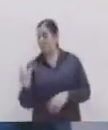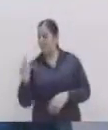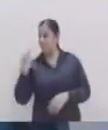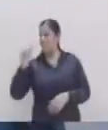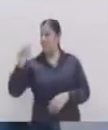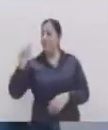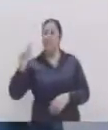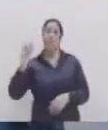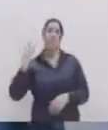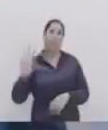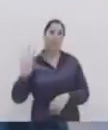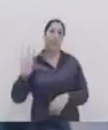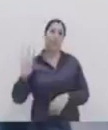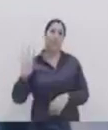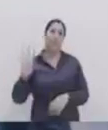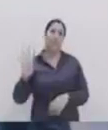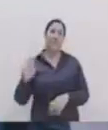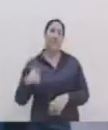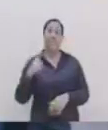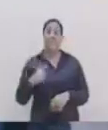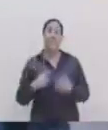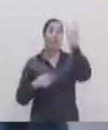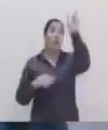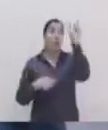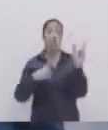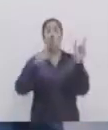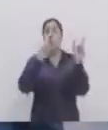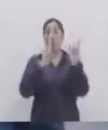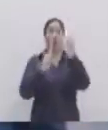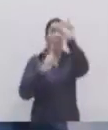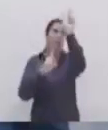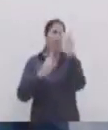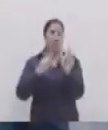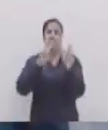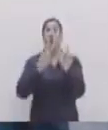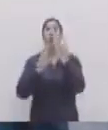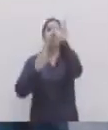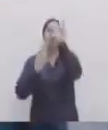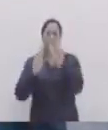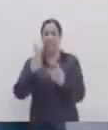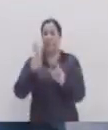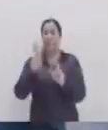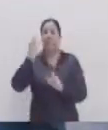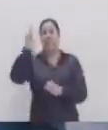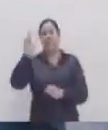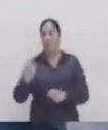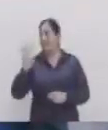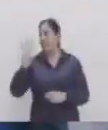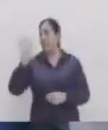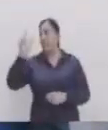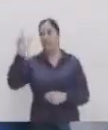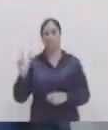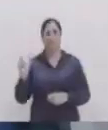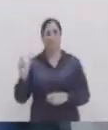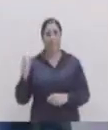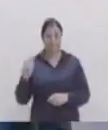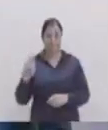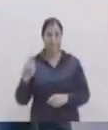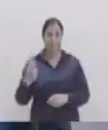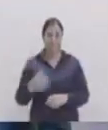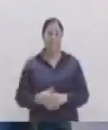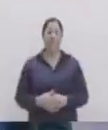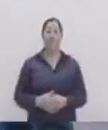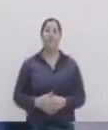trabajar con carga de valencia 4. 4. ¿Estamos? Sí, está. Y los elementos en medio, que son los elementos de